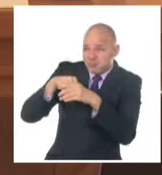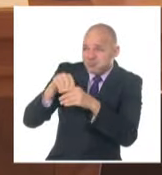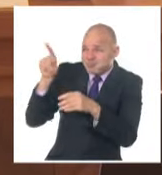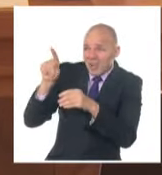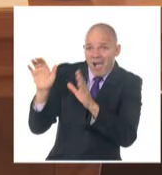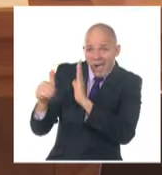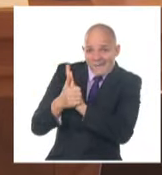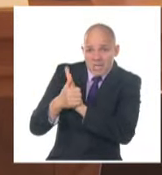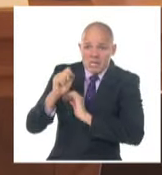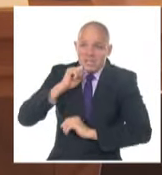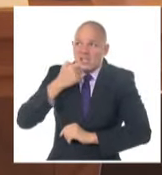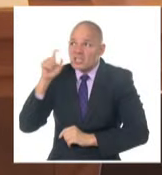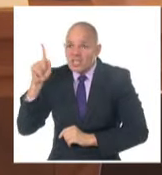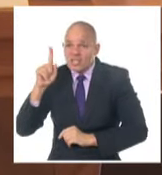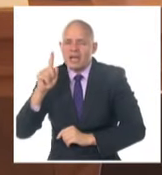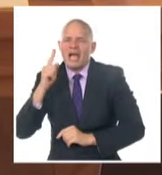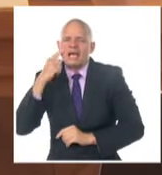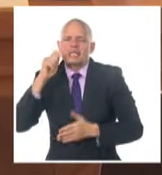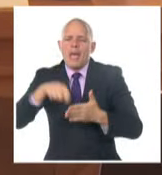Hermanos todos,